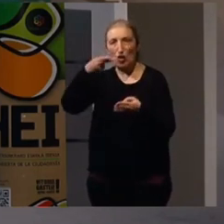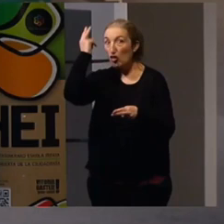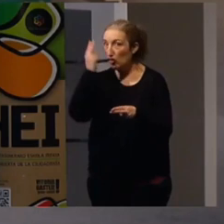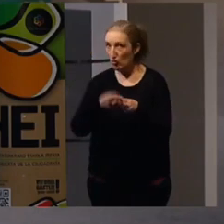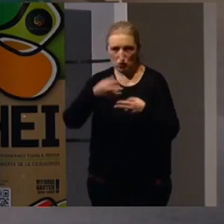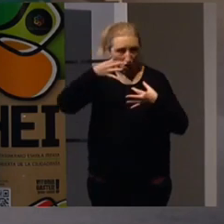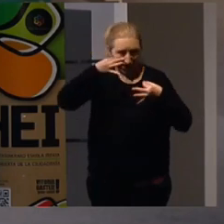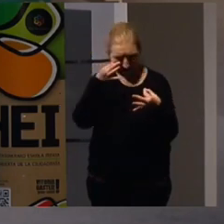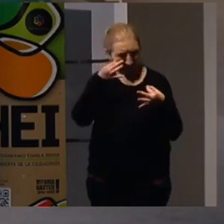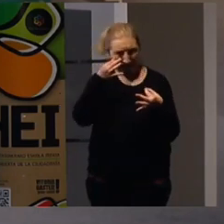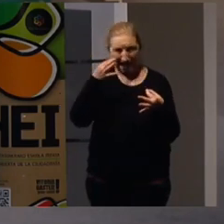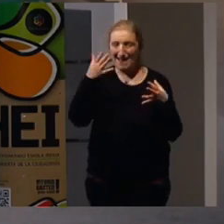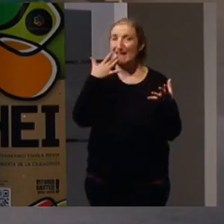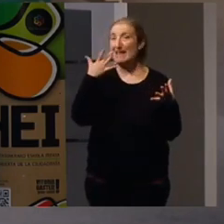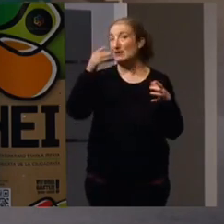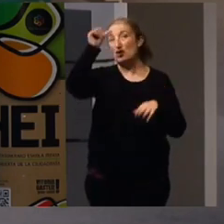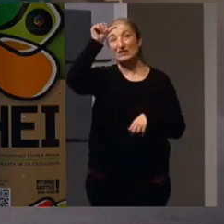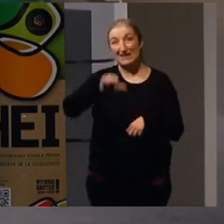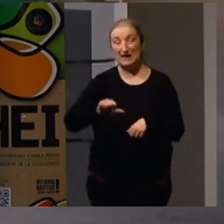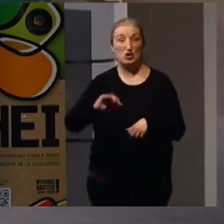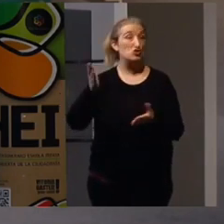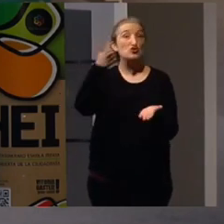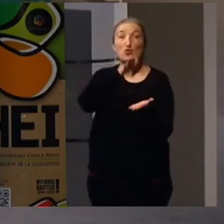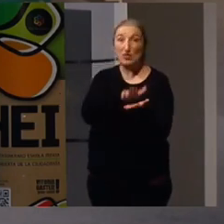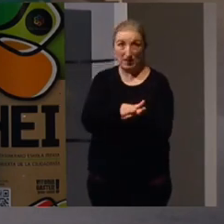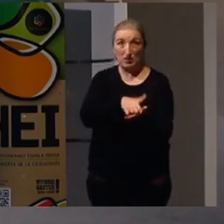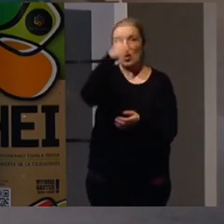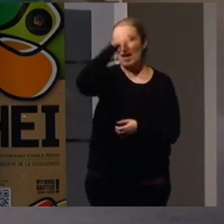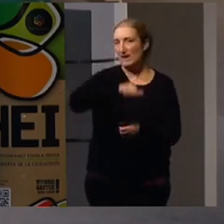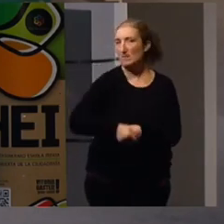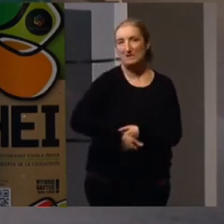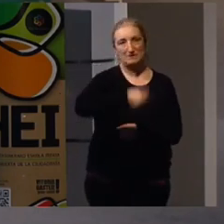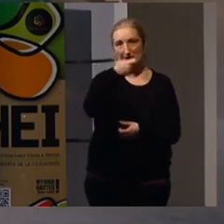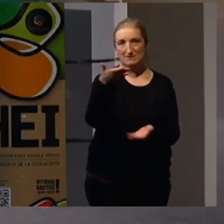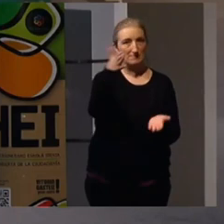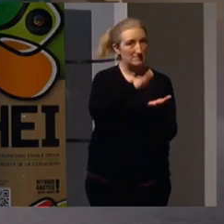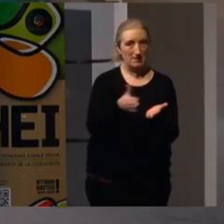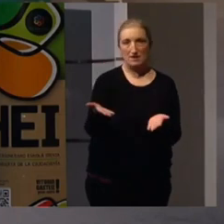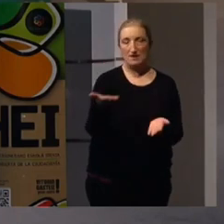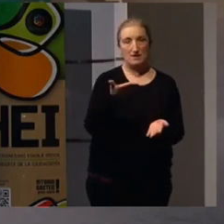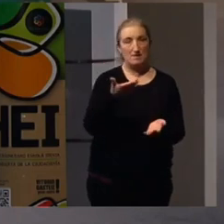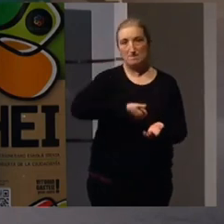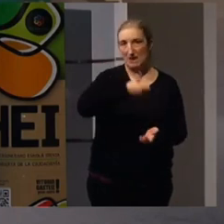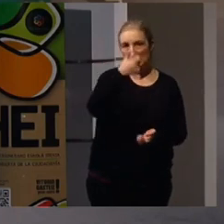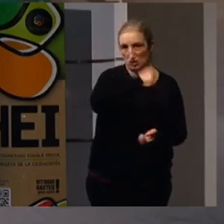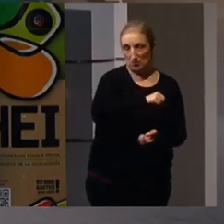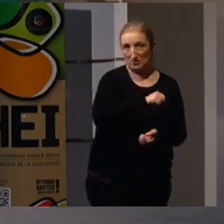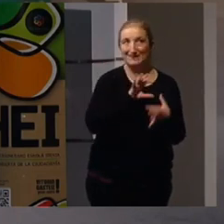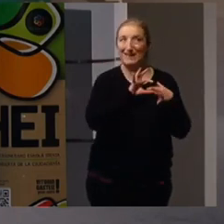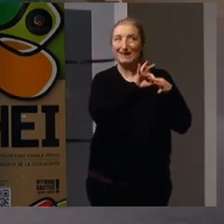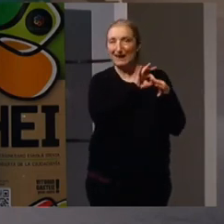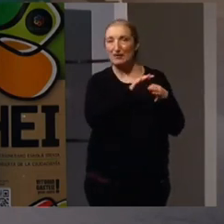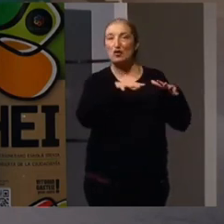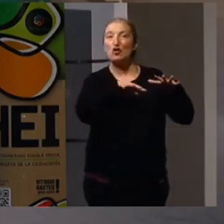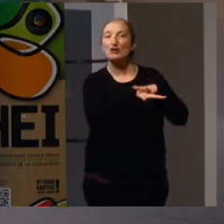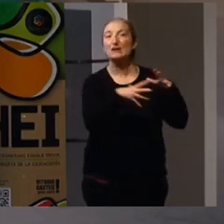absolutamente real y consistente y que sale en todas las series, de que el suicidio consumado es mucho mayor en hombres, ¿vale? Tiene mucho que ver con esto.